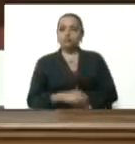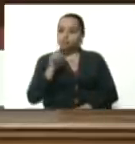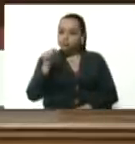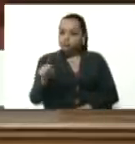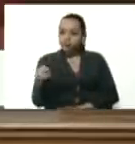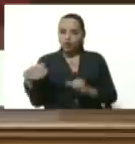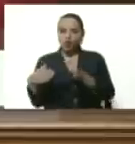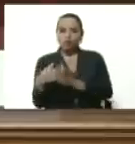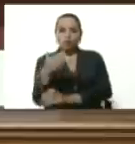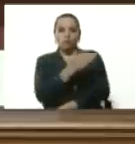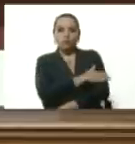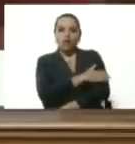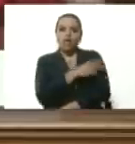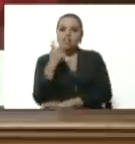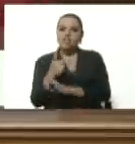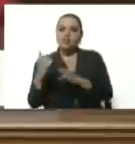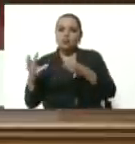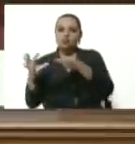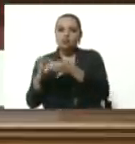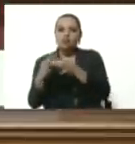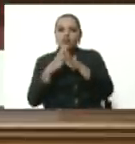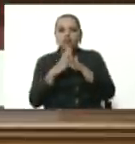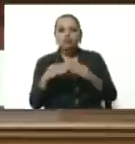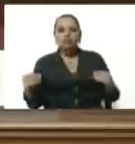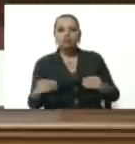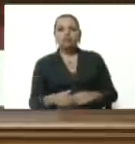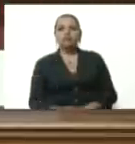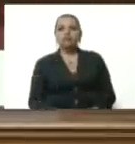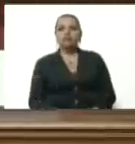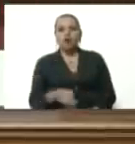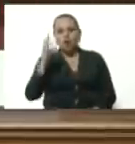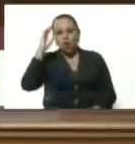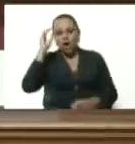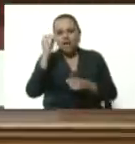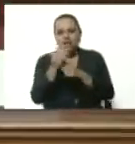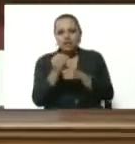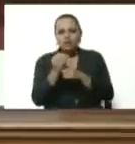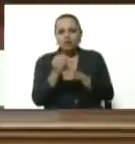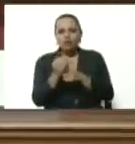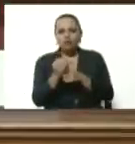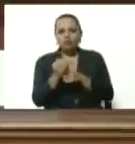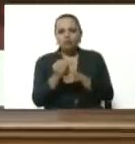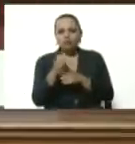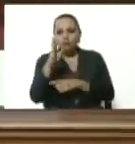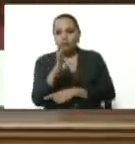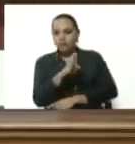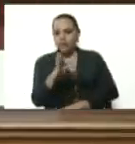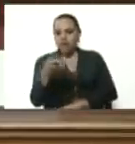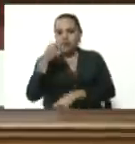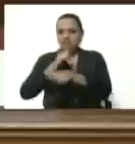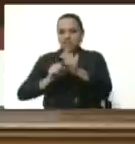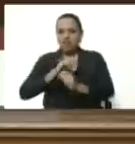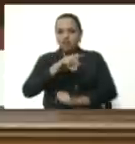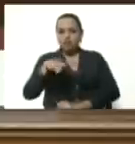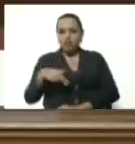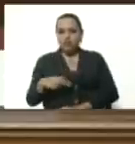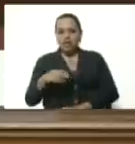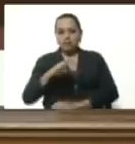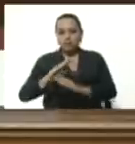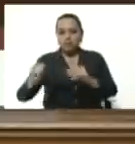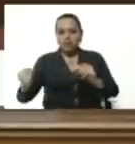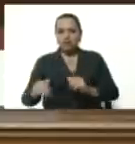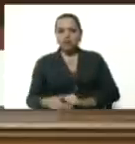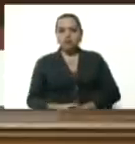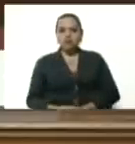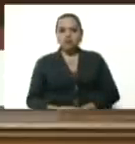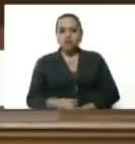sectores debemos unirnos todos en el objetivo sagrado de defender nuestra patria y que los vendepatrias queden cada